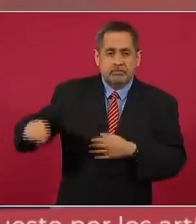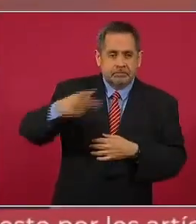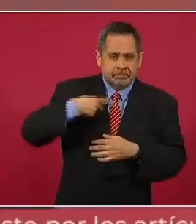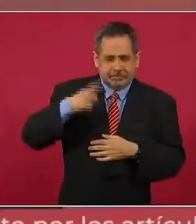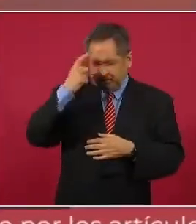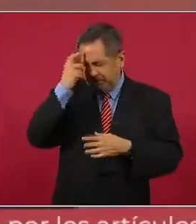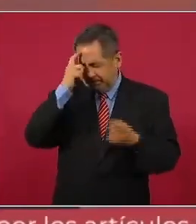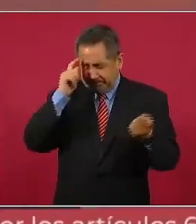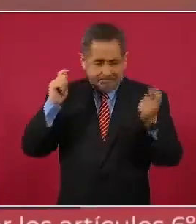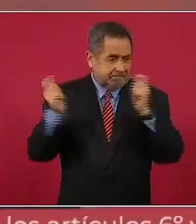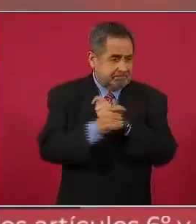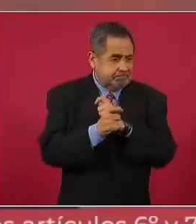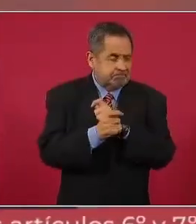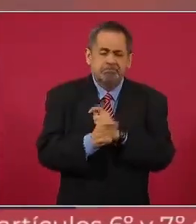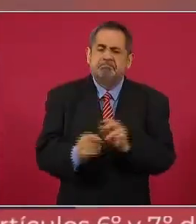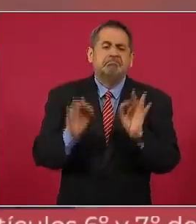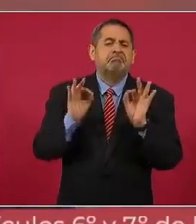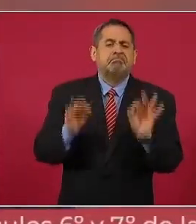pueblo, cambia todo.